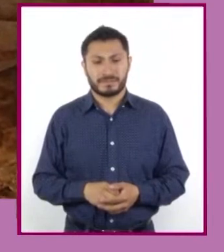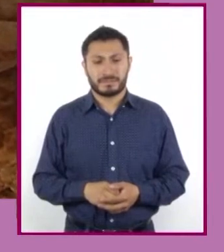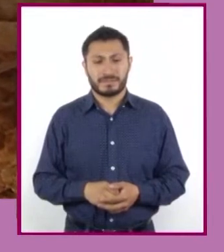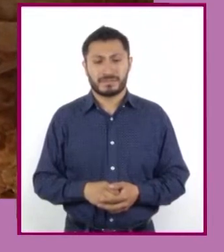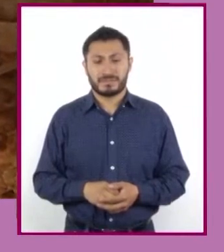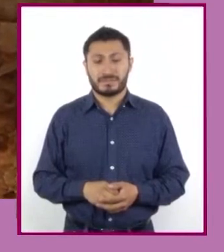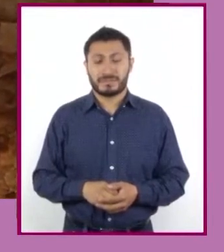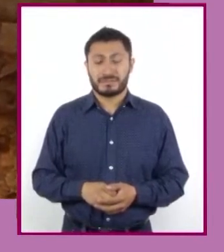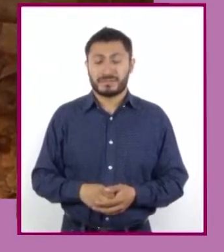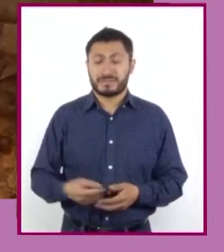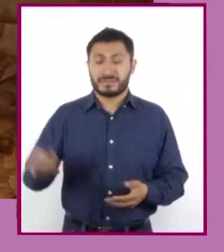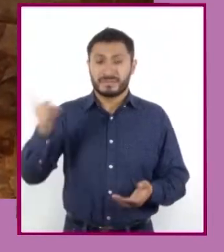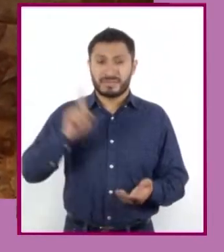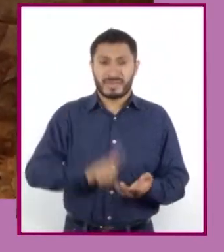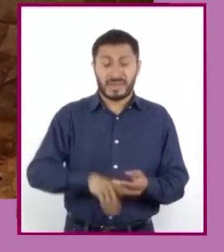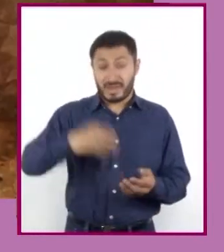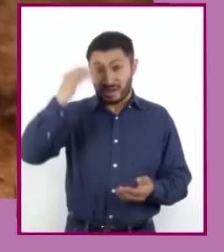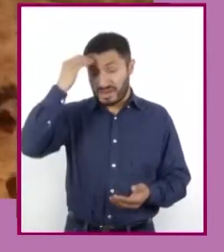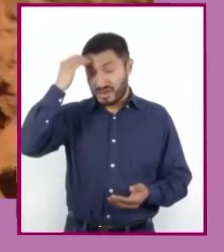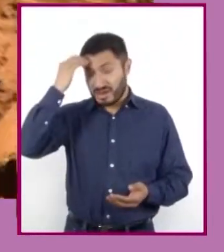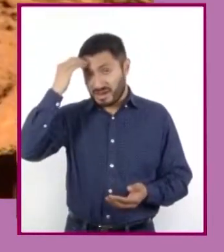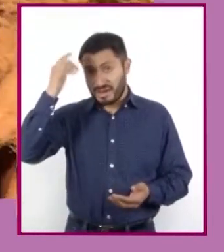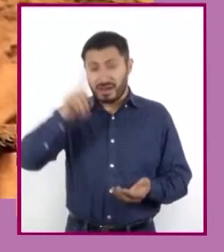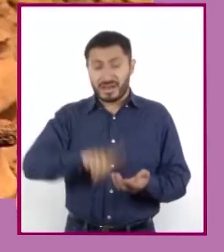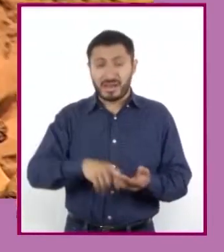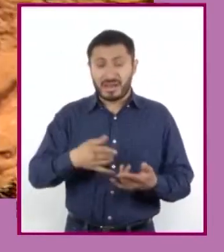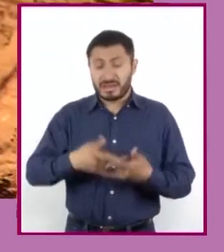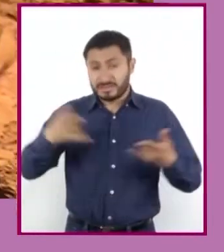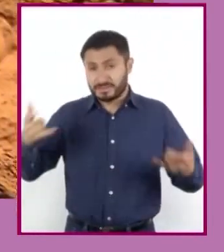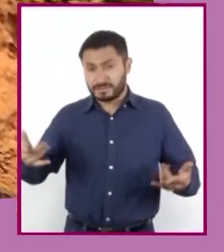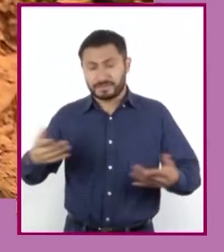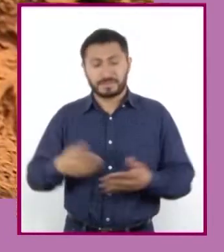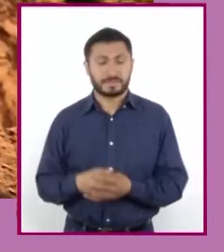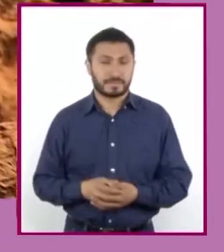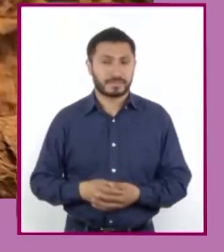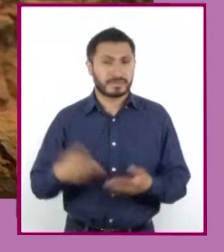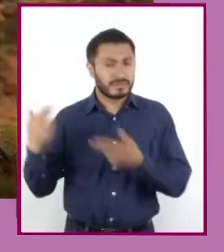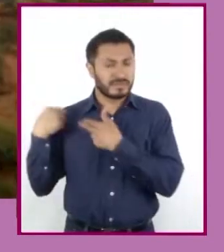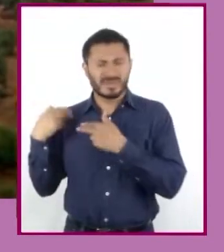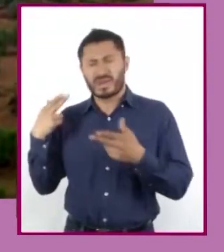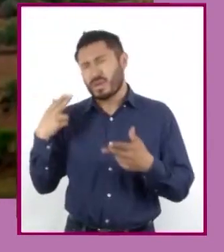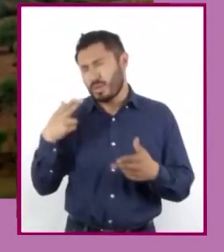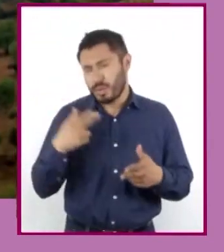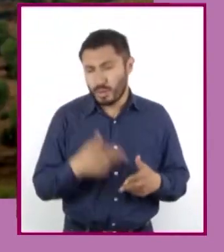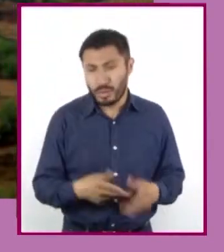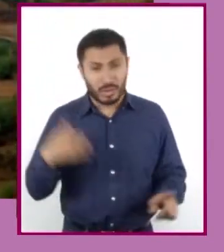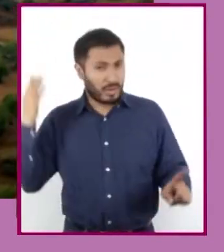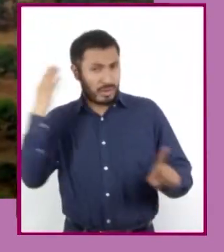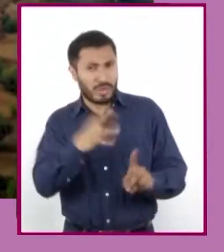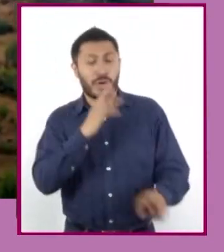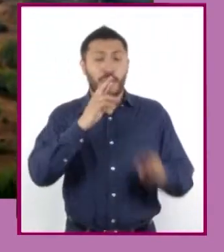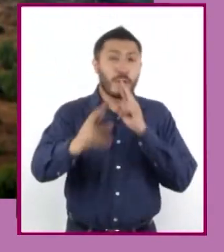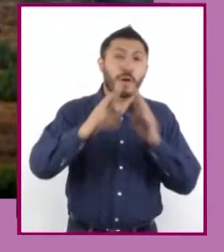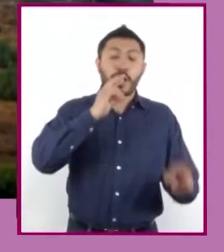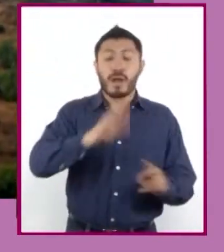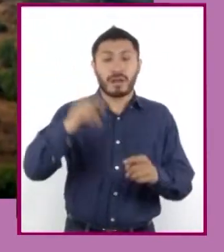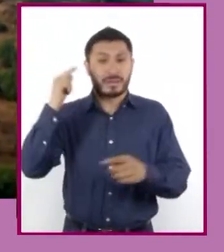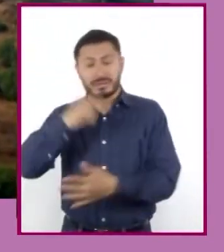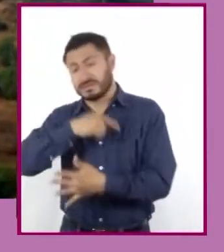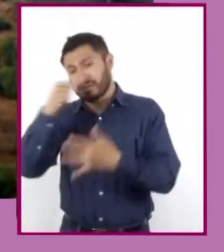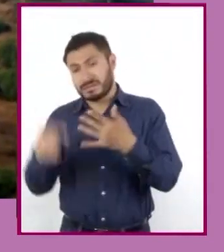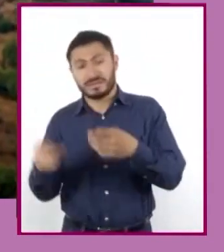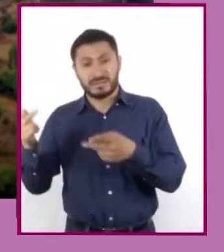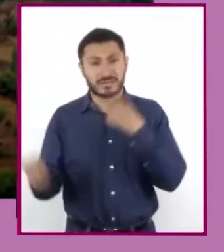La creación del conocimiento histórico surge con la finalidad de dar respuesta a una serie de preguntas sobre un